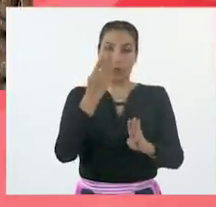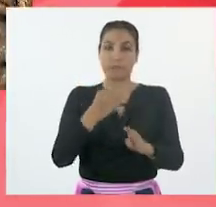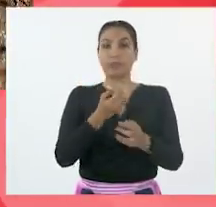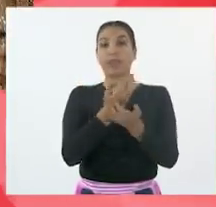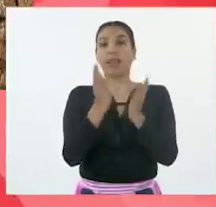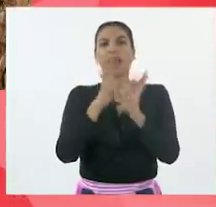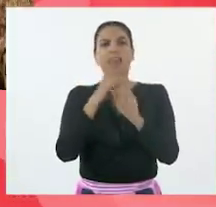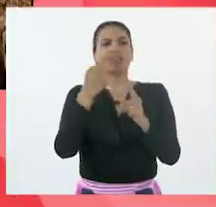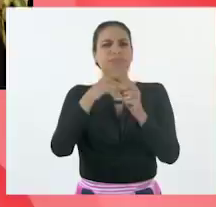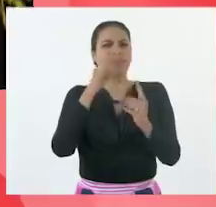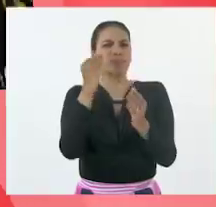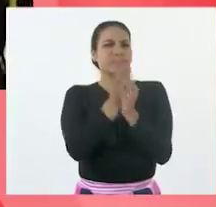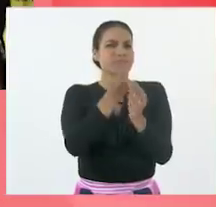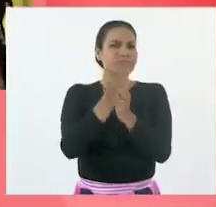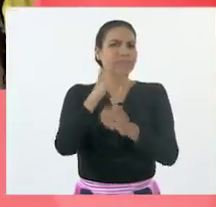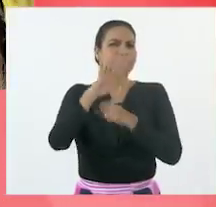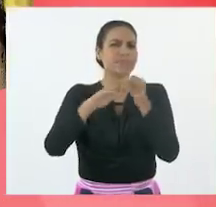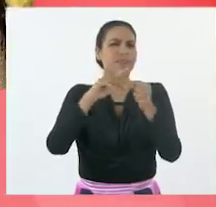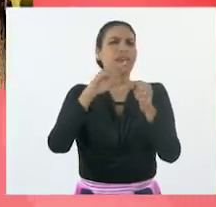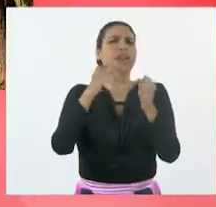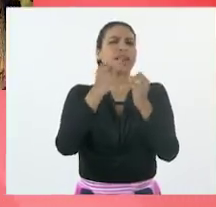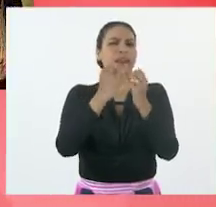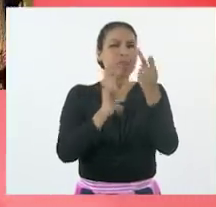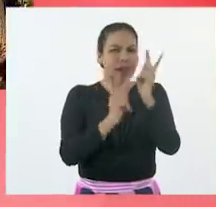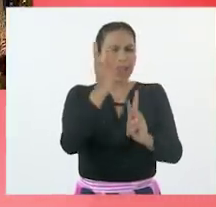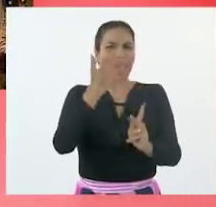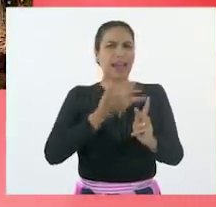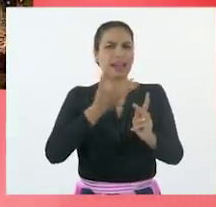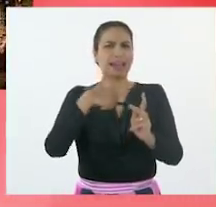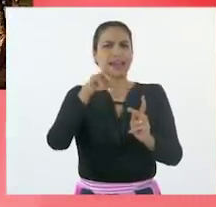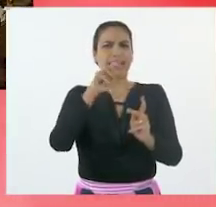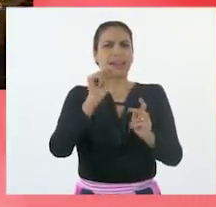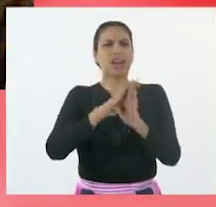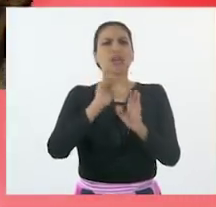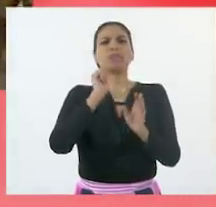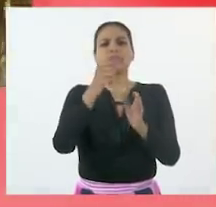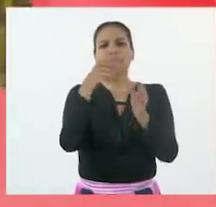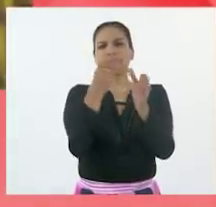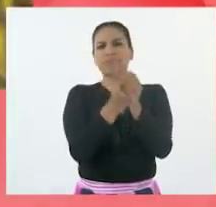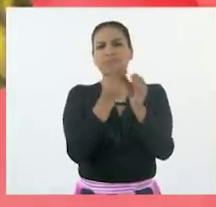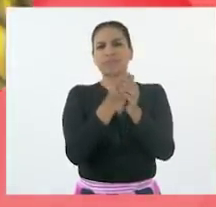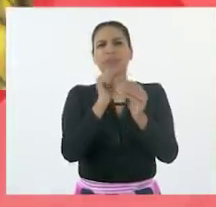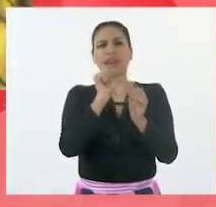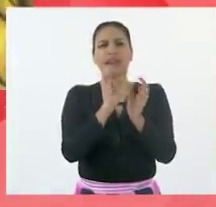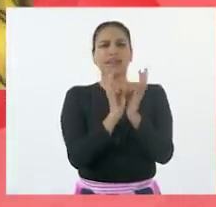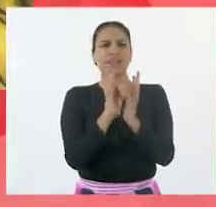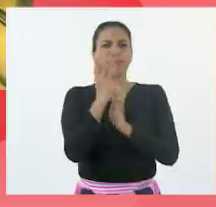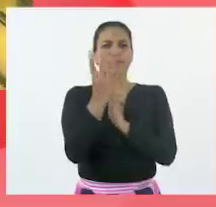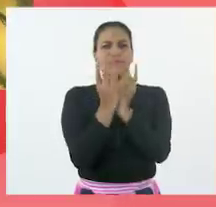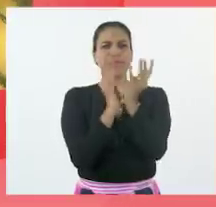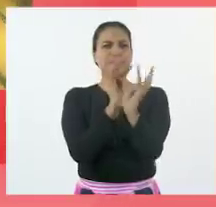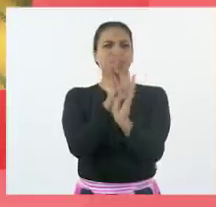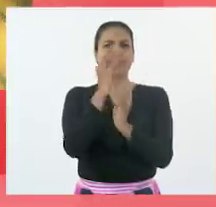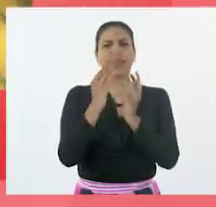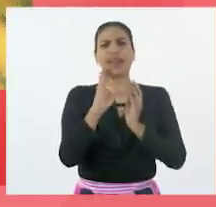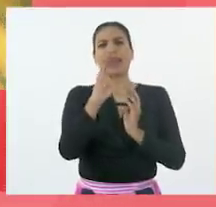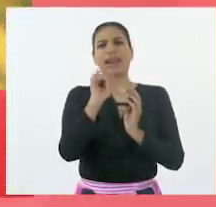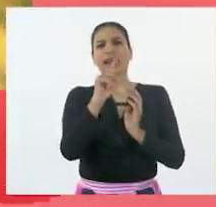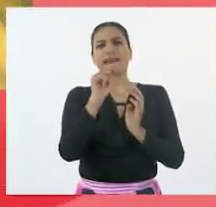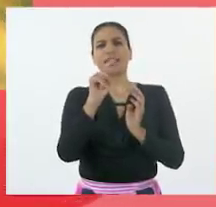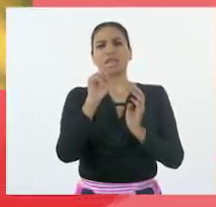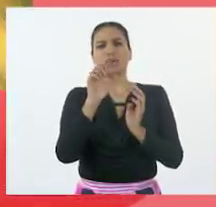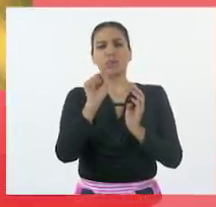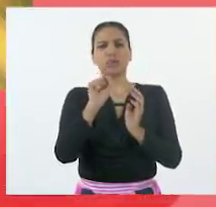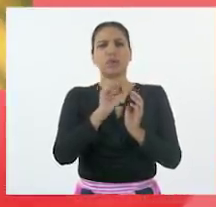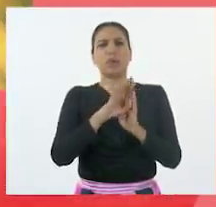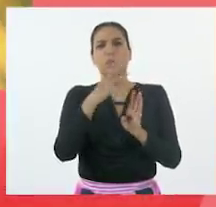las especies más atractivas con que cuenta la quinta está la de los viejitos, unos cactus que tardan aproximadamente 300